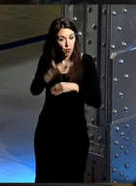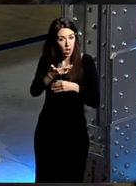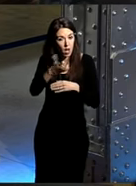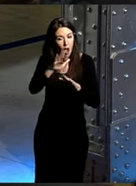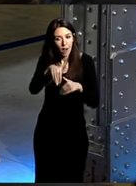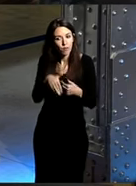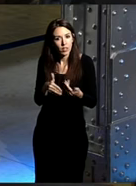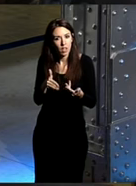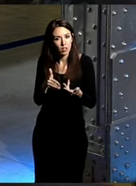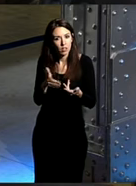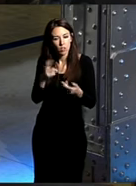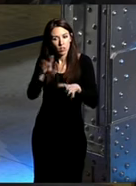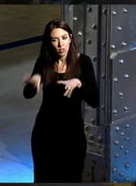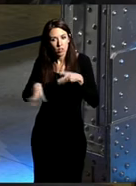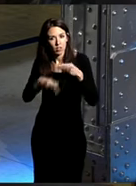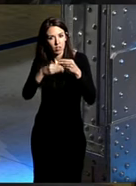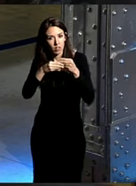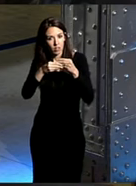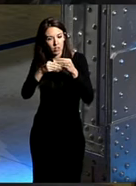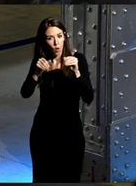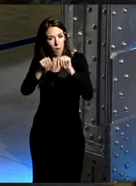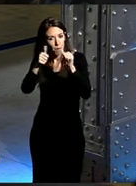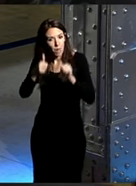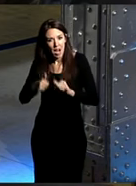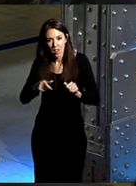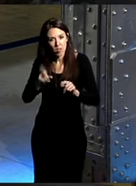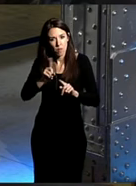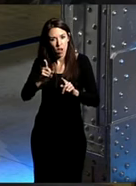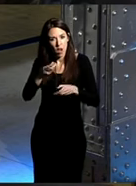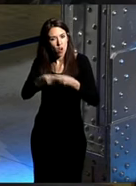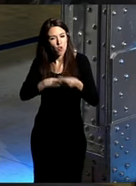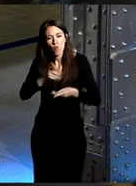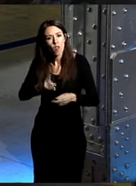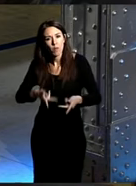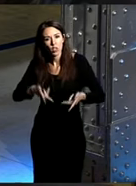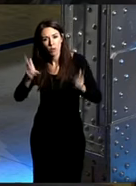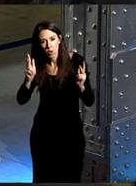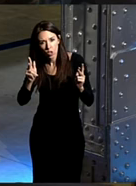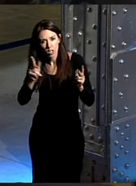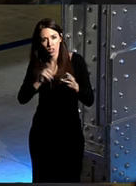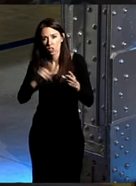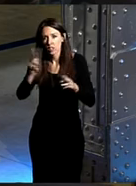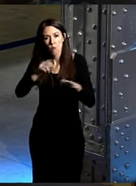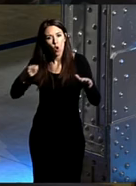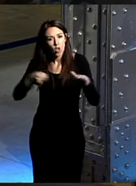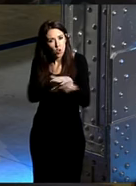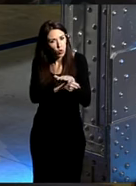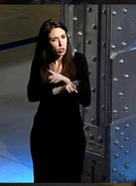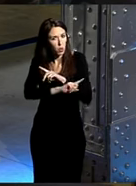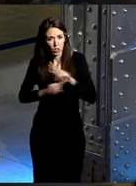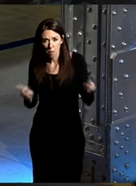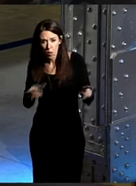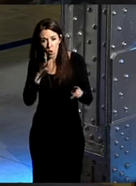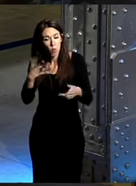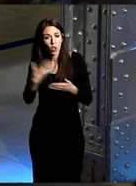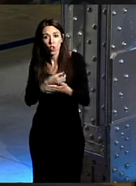no llegamos a implementar el paradigma, no lo hacemos democrático, no lo hacemos inclusivo, porque no todo el